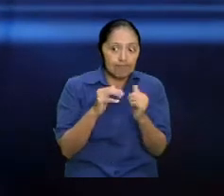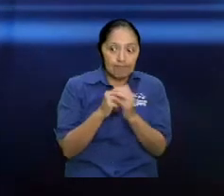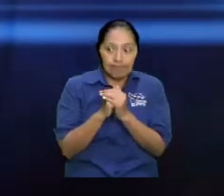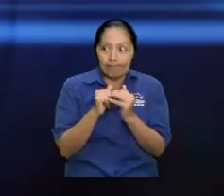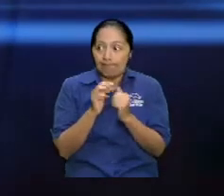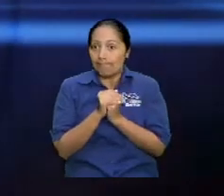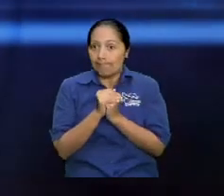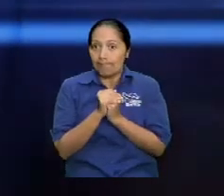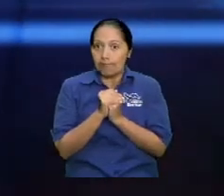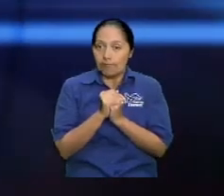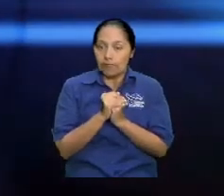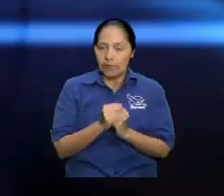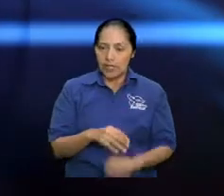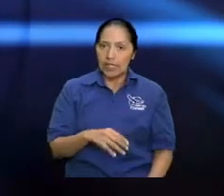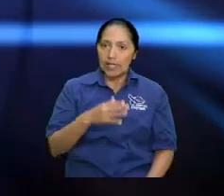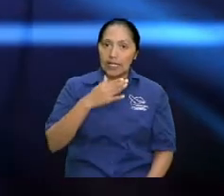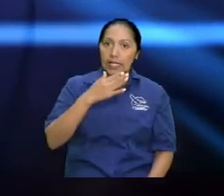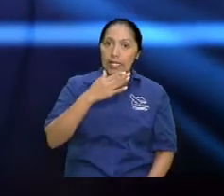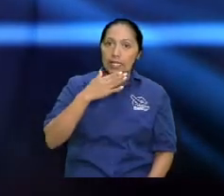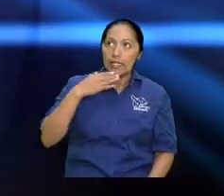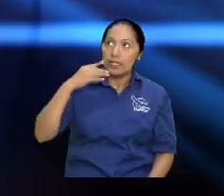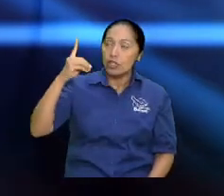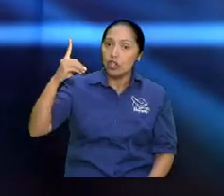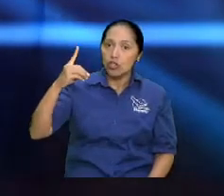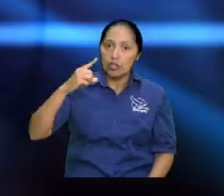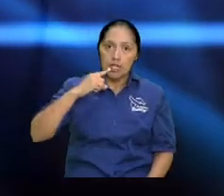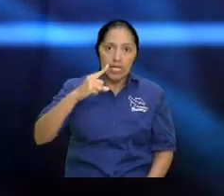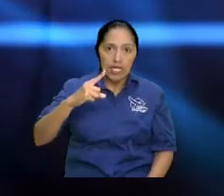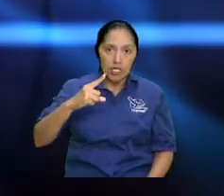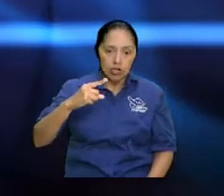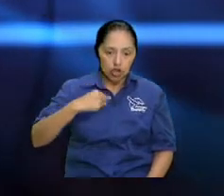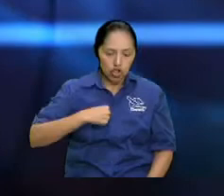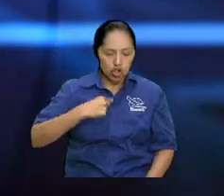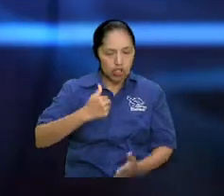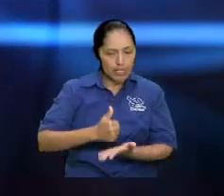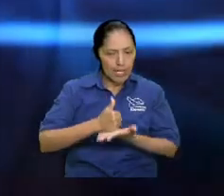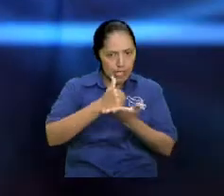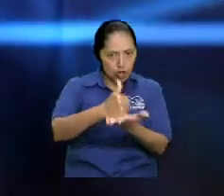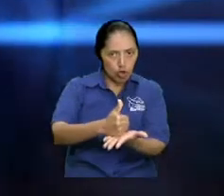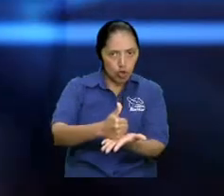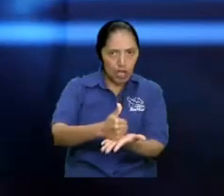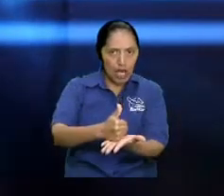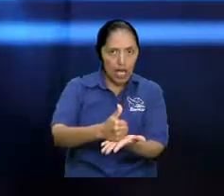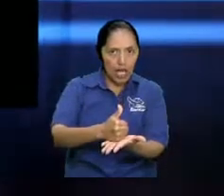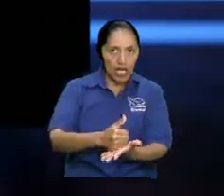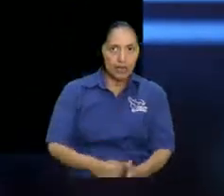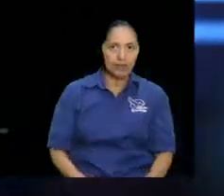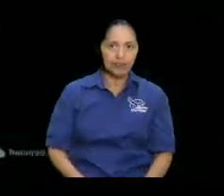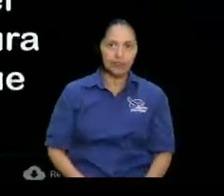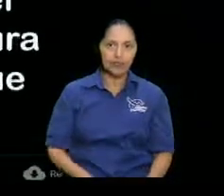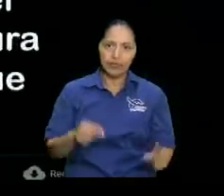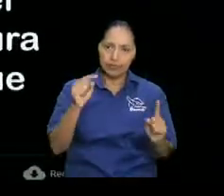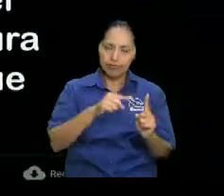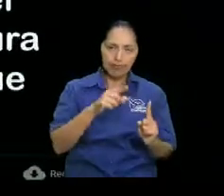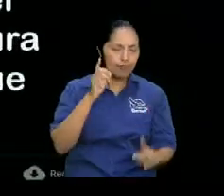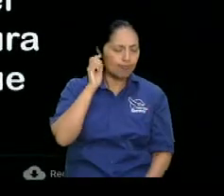¿Tienes temor? Te voy a ayudar. ¿Tienes temor? Te voy a ayudar. Baja al campamento con tu criado